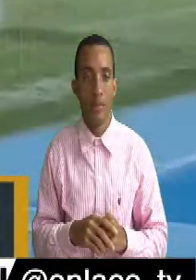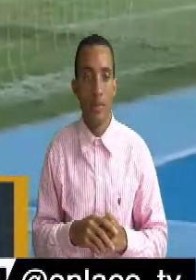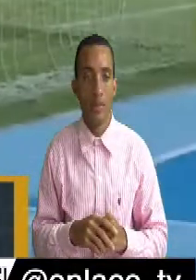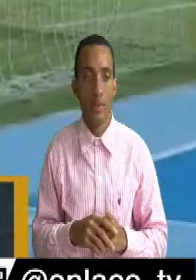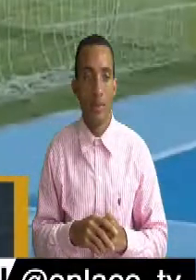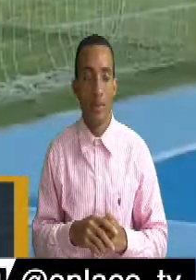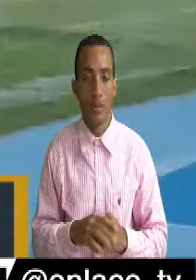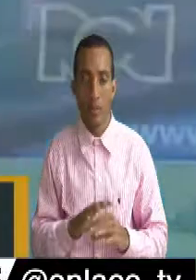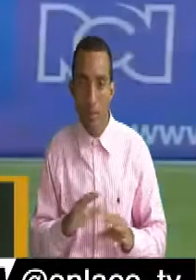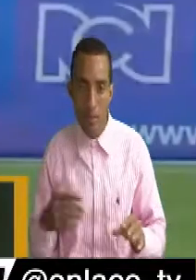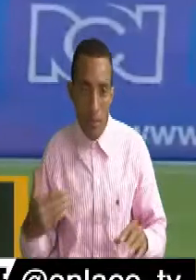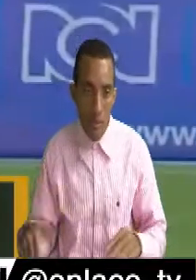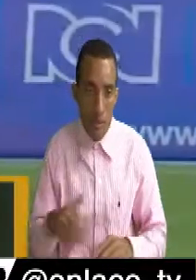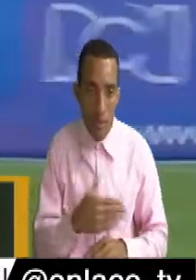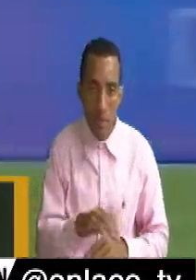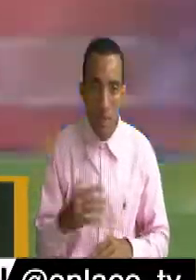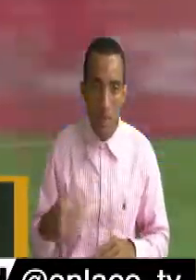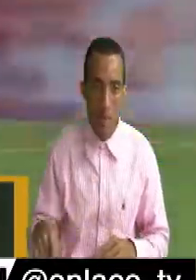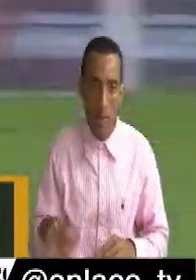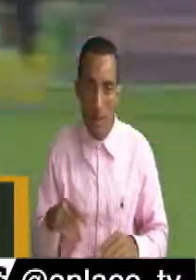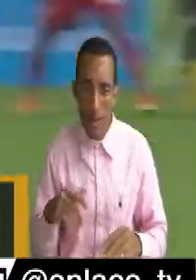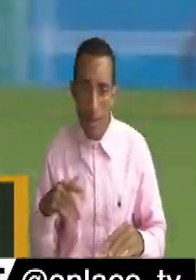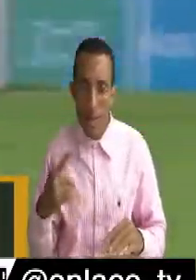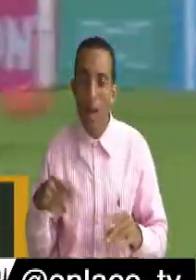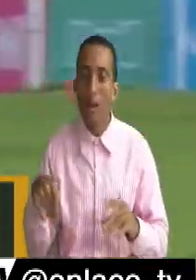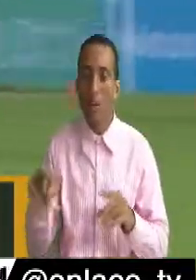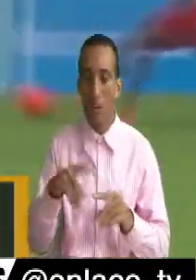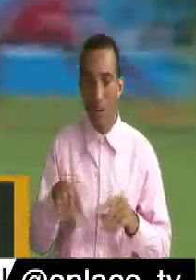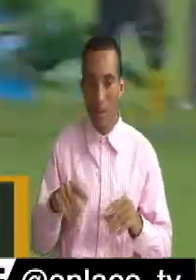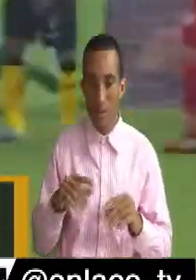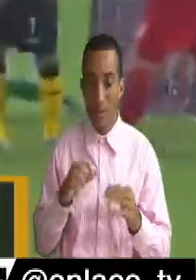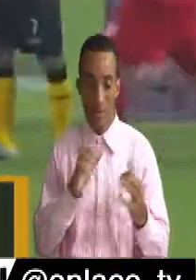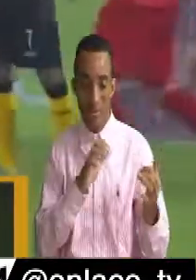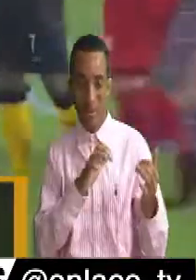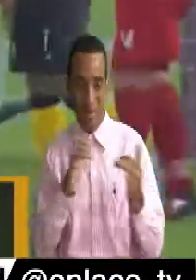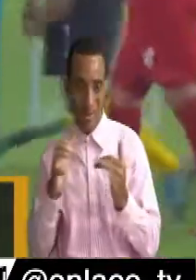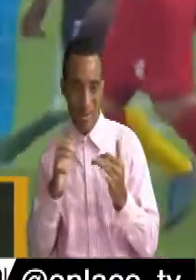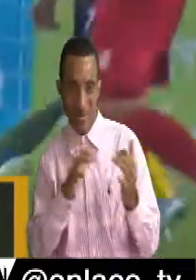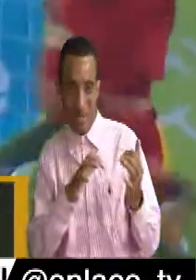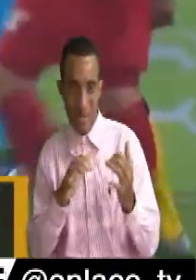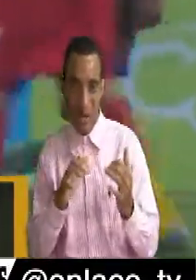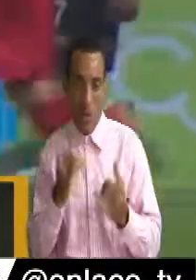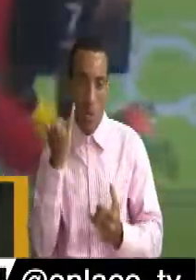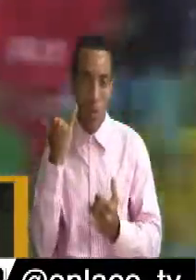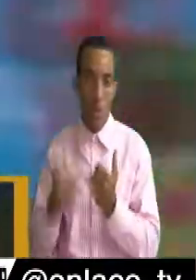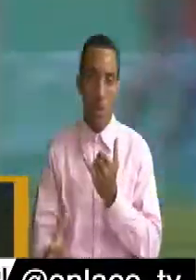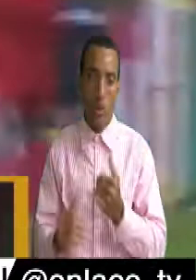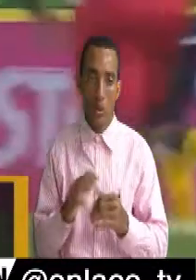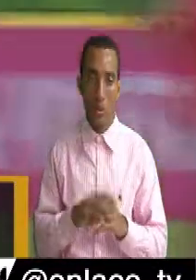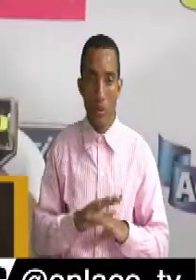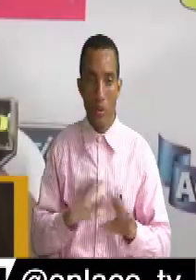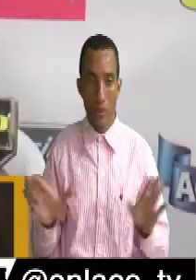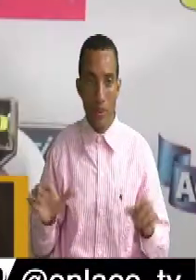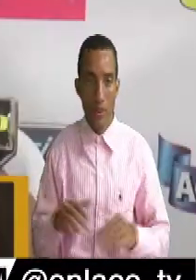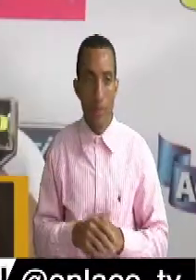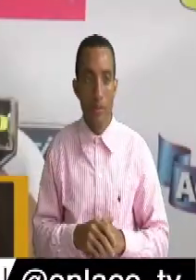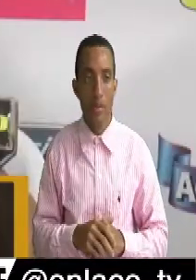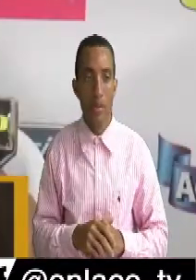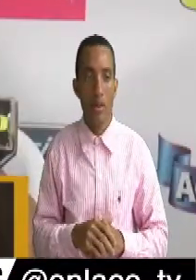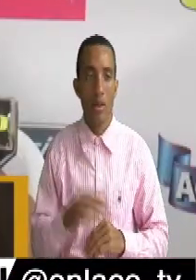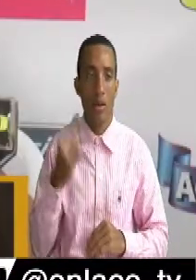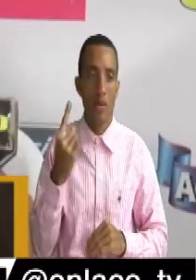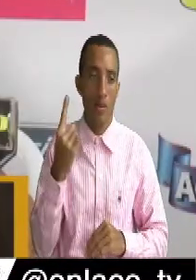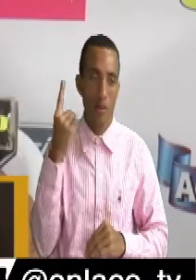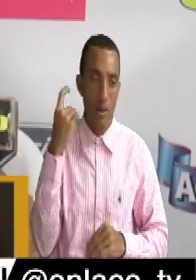al desplazamiento de muchos valores del rival sobre el último cuarto de cancha nuestra, pero no faltó,